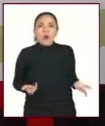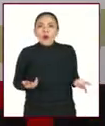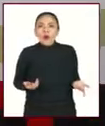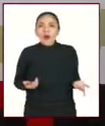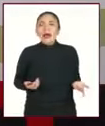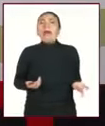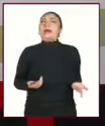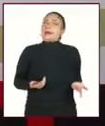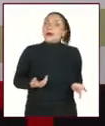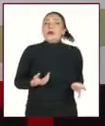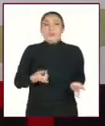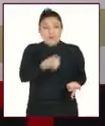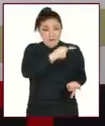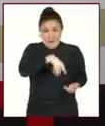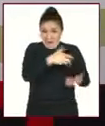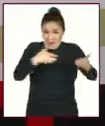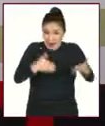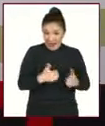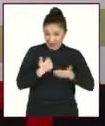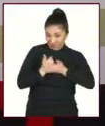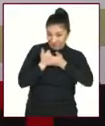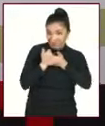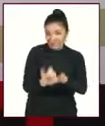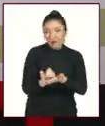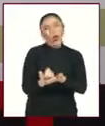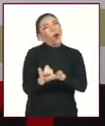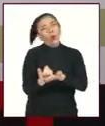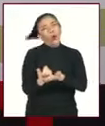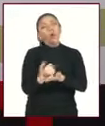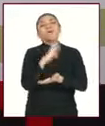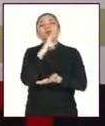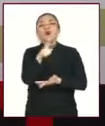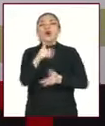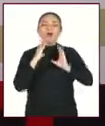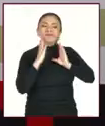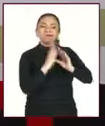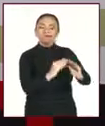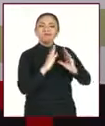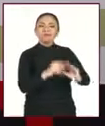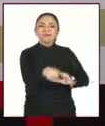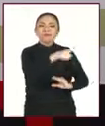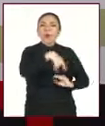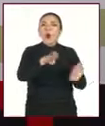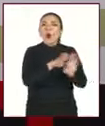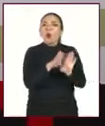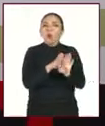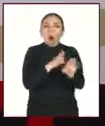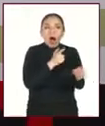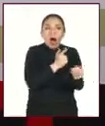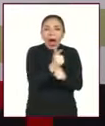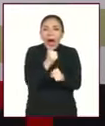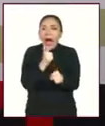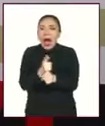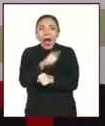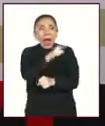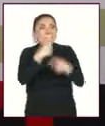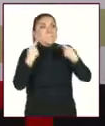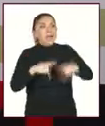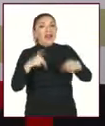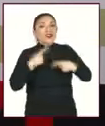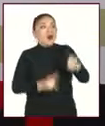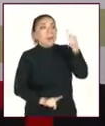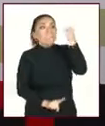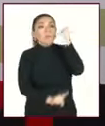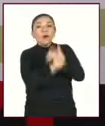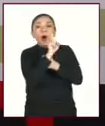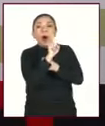Más que dar primeros auxilios, yo creo que sería capacitarlos para identificar cuando alguien está presentando alguna